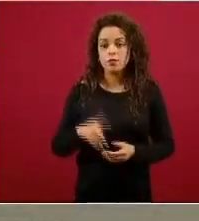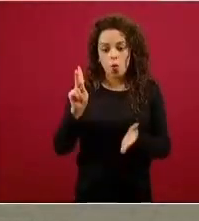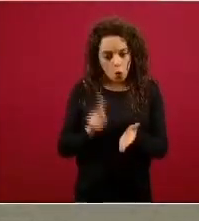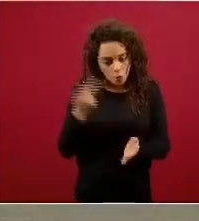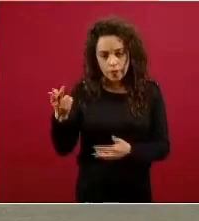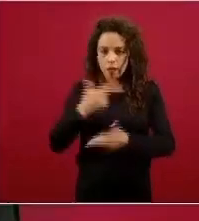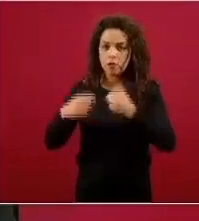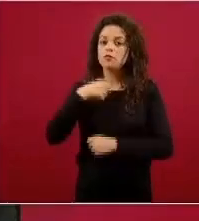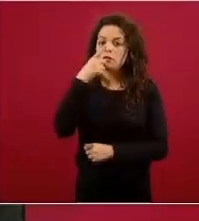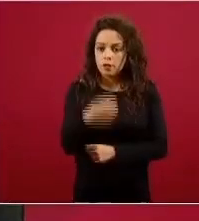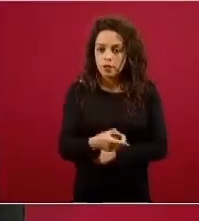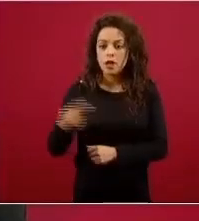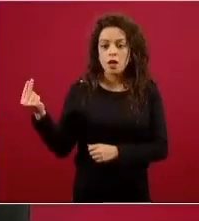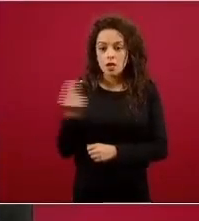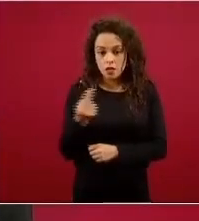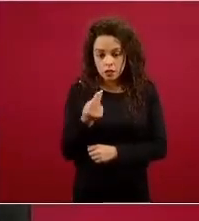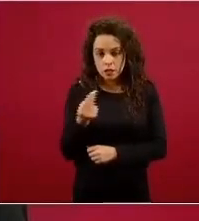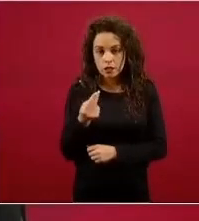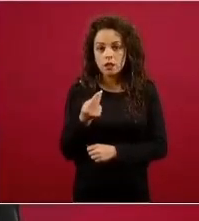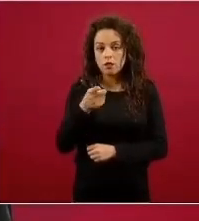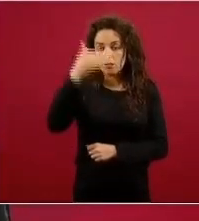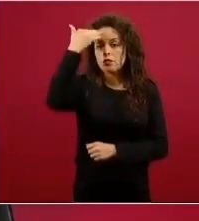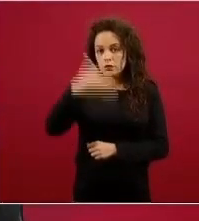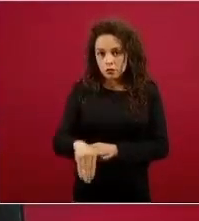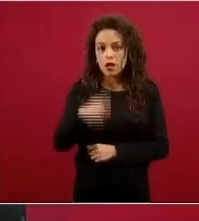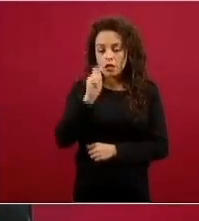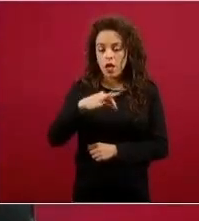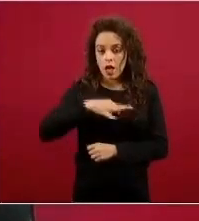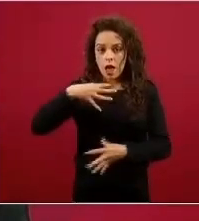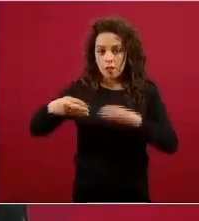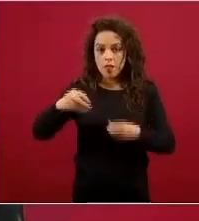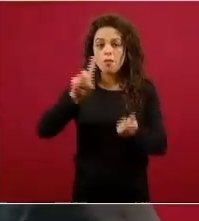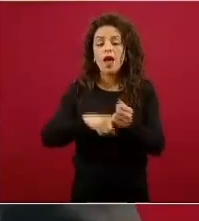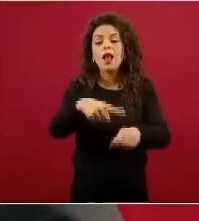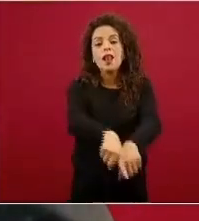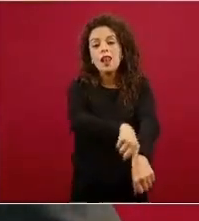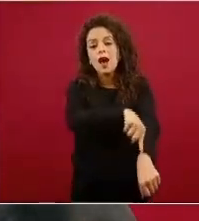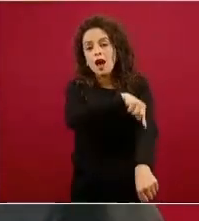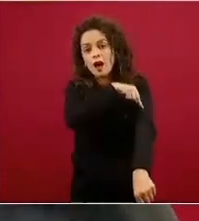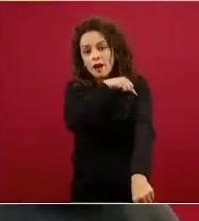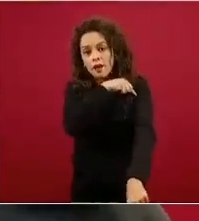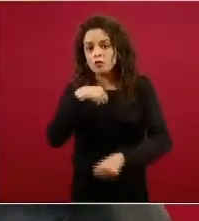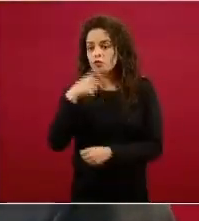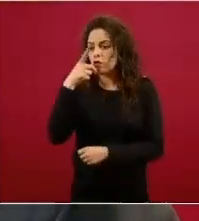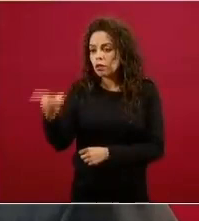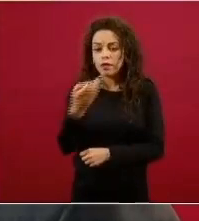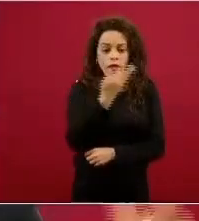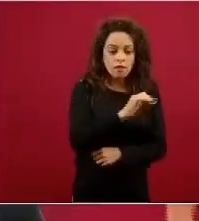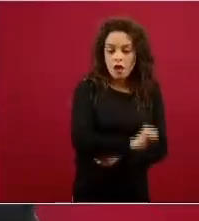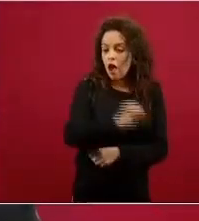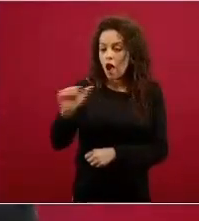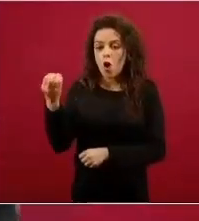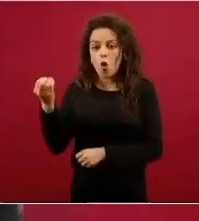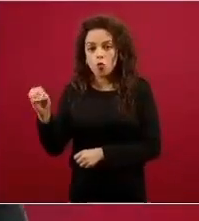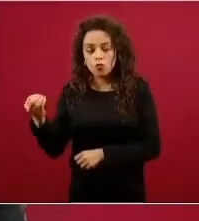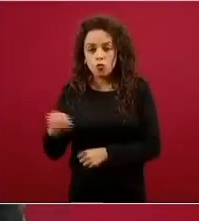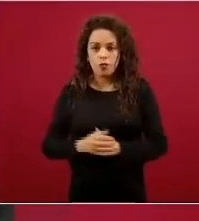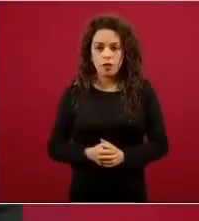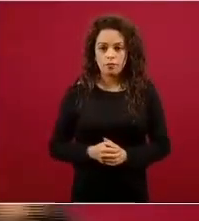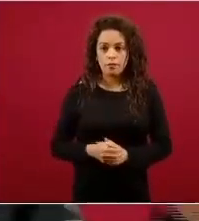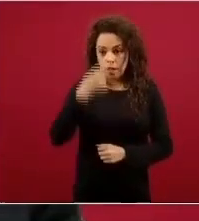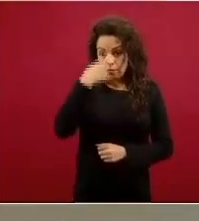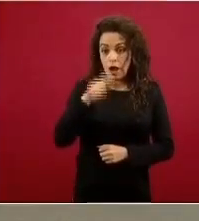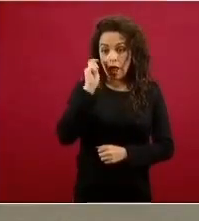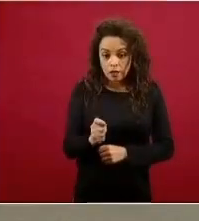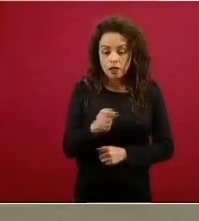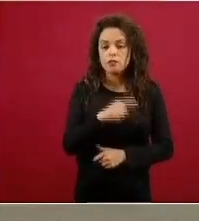decir? Preparémonos para una epidemia larga. Lo dijimos al inicio de la epidemia, hablamos de un periodo de febrero hasta octubre, como una ola inicial,